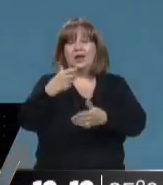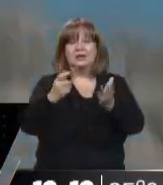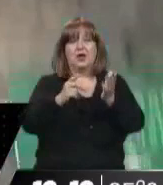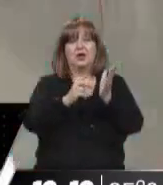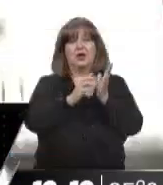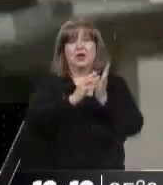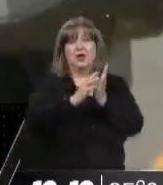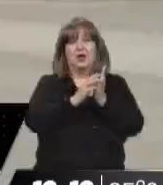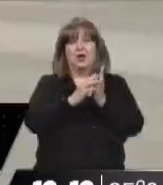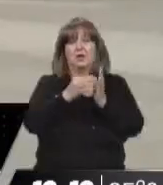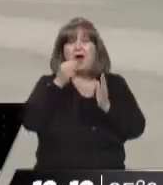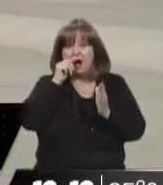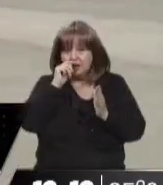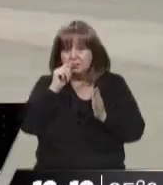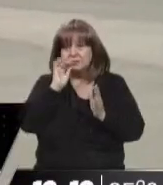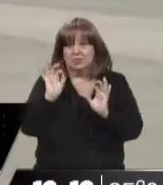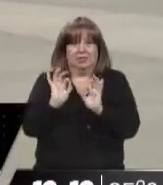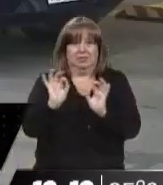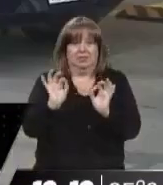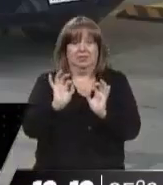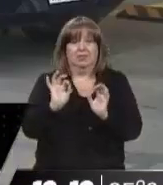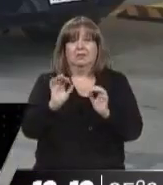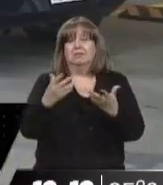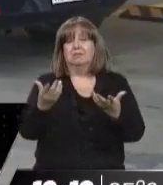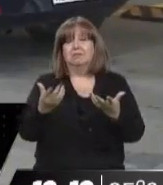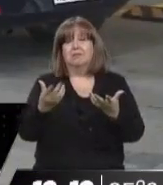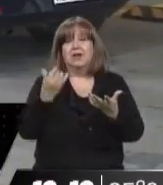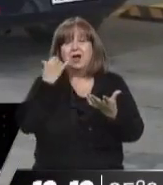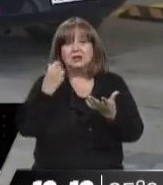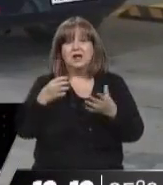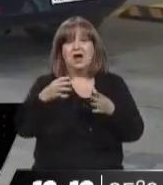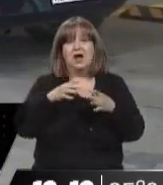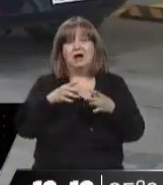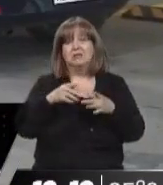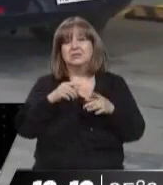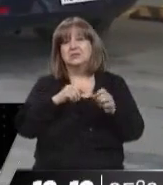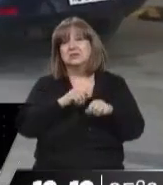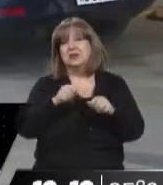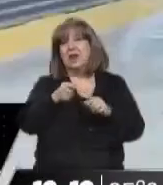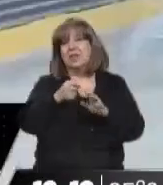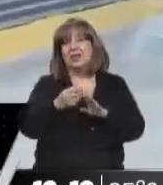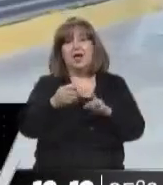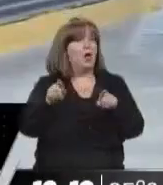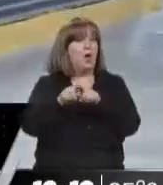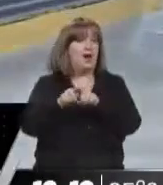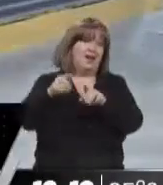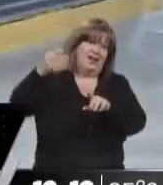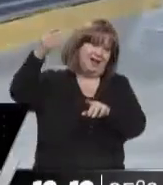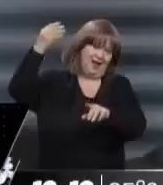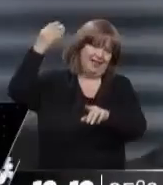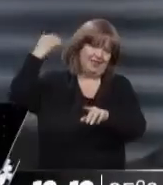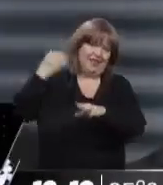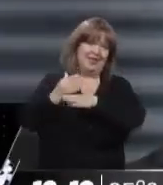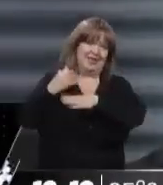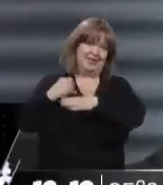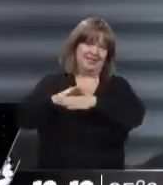uh-huh. o esa rigurosidad que se ponía para los controles, sí. y con estos trámites unificados, es verdad, hemos vuelto a una relativa normalidad. Hay que